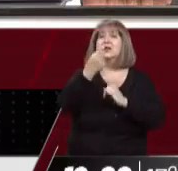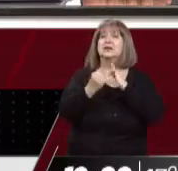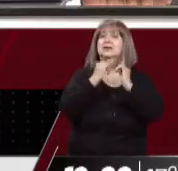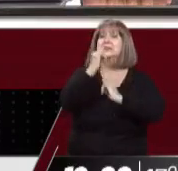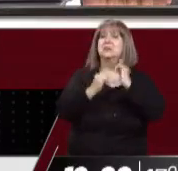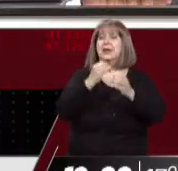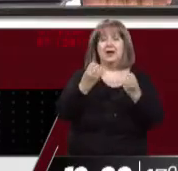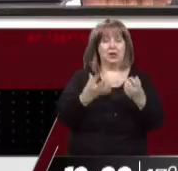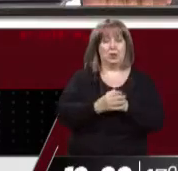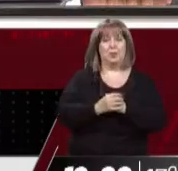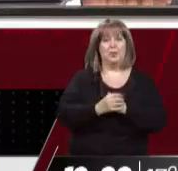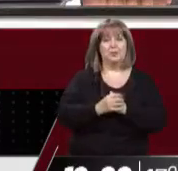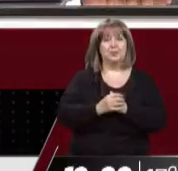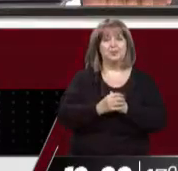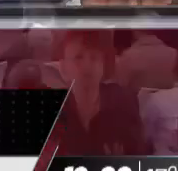bien cómo sería? ¿Cómo no?